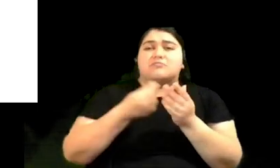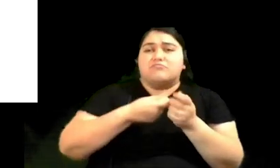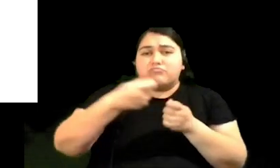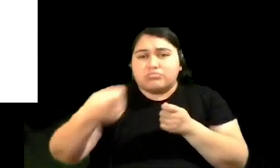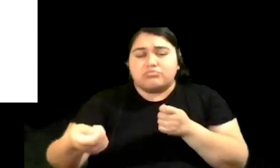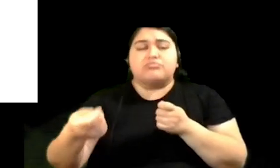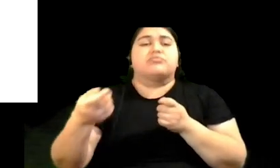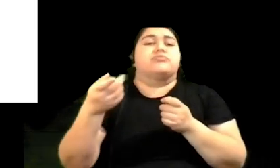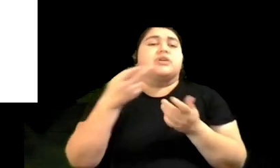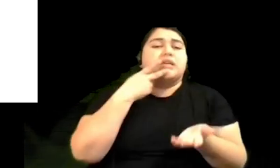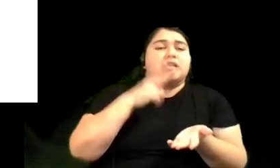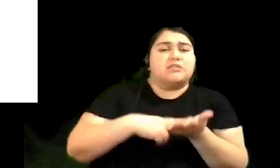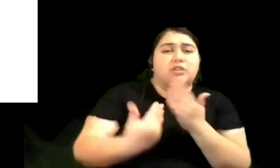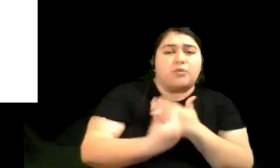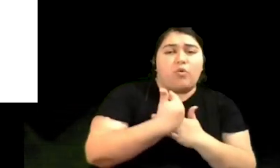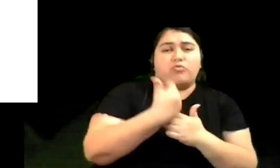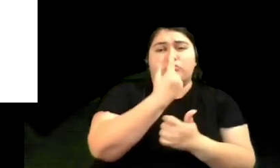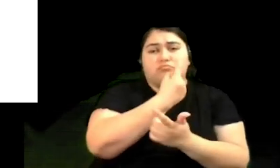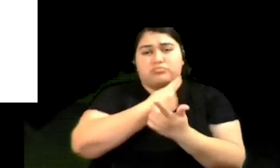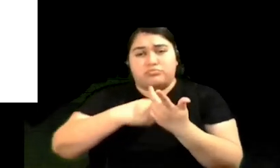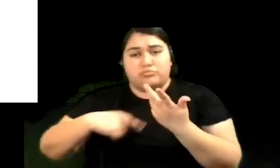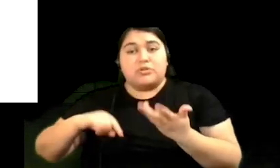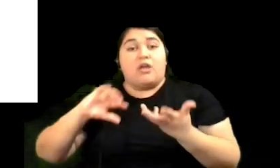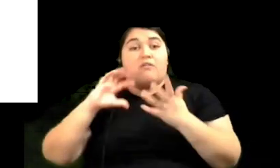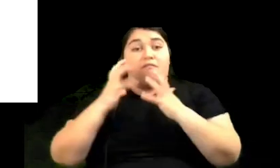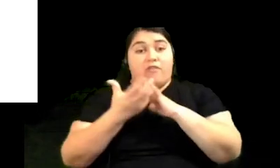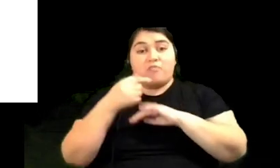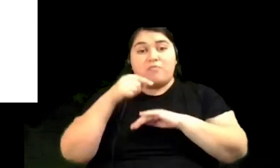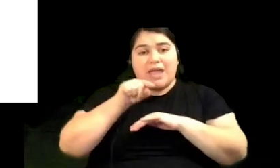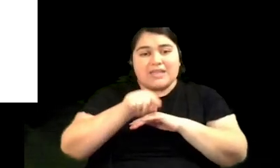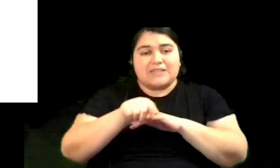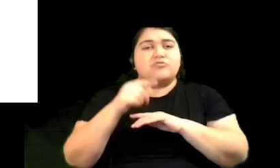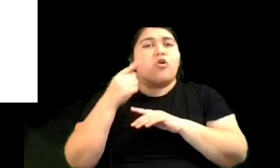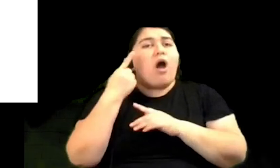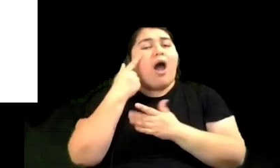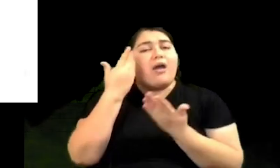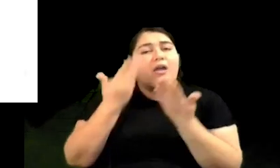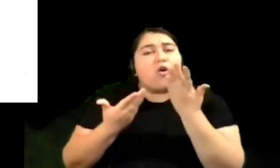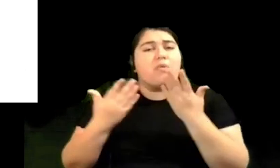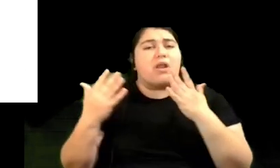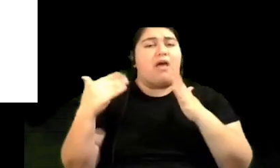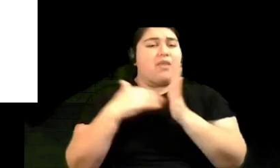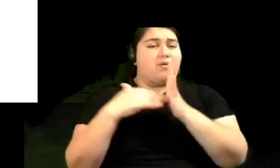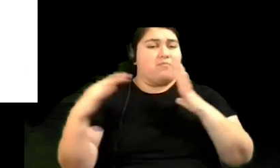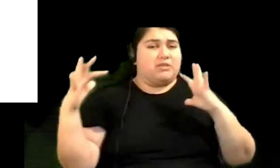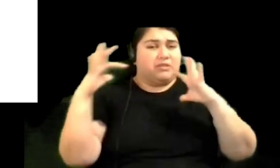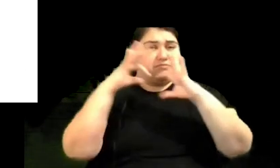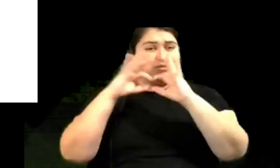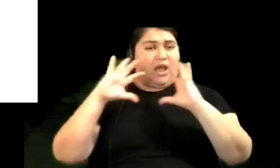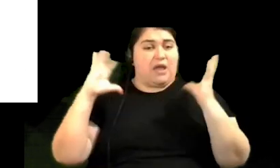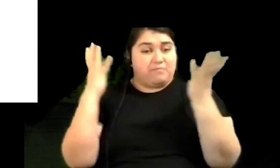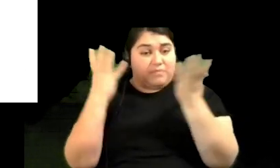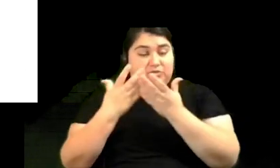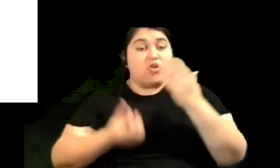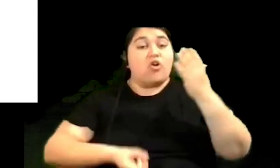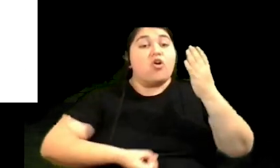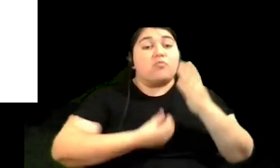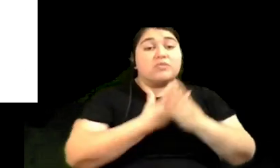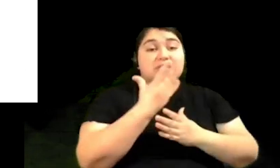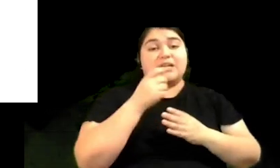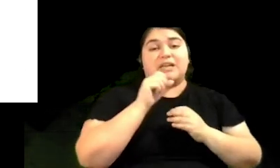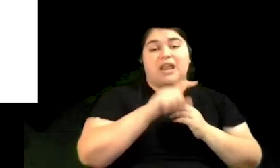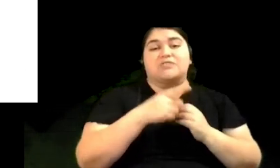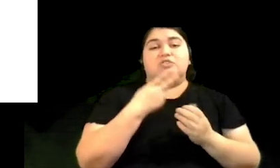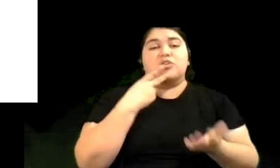contributiva, pero hay que ver qué efectos tiene específico con respecto al ambiente. La creación del tributo ambiental, cómo se crea el mismo, qué va a ser, un